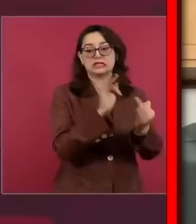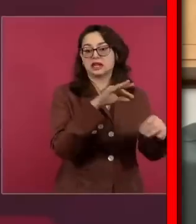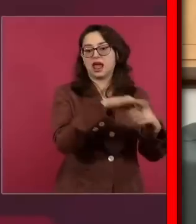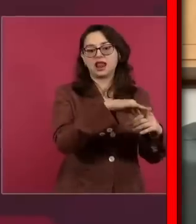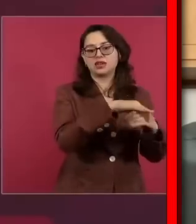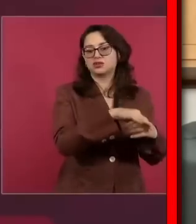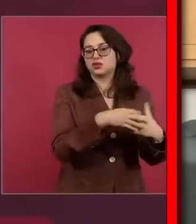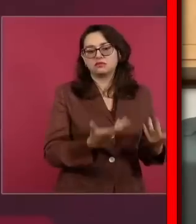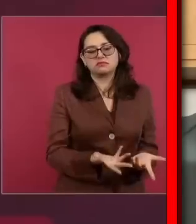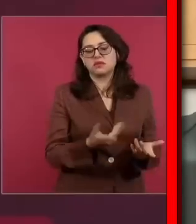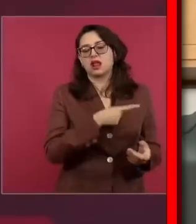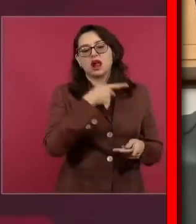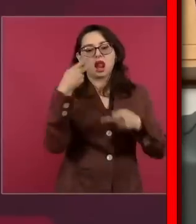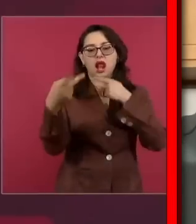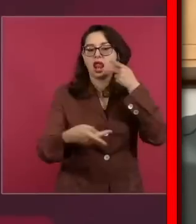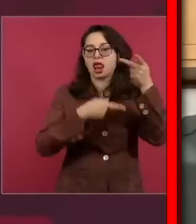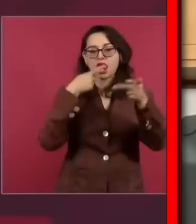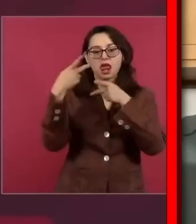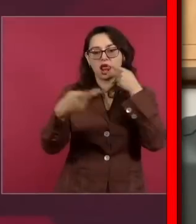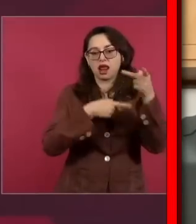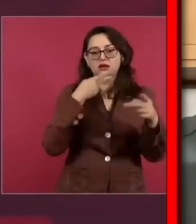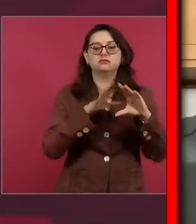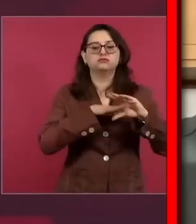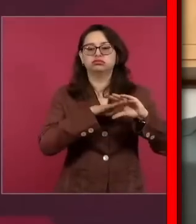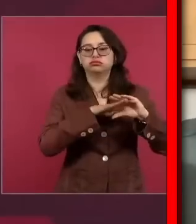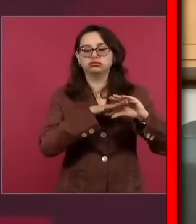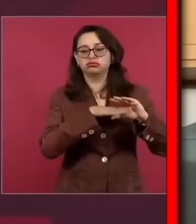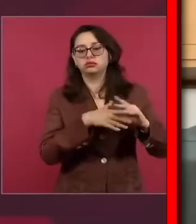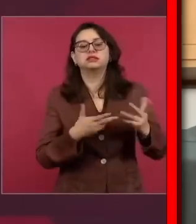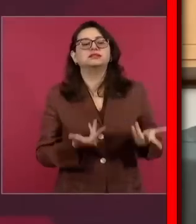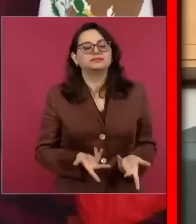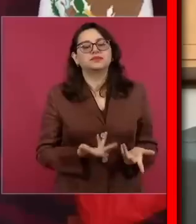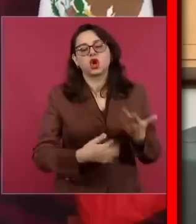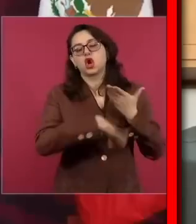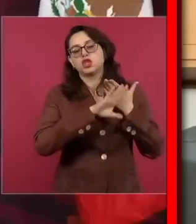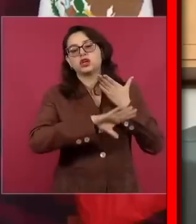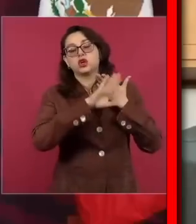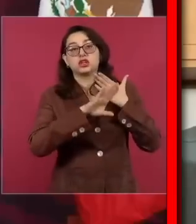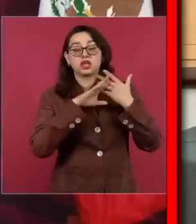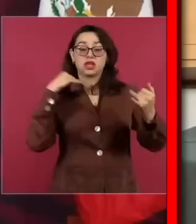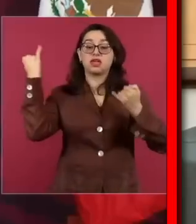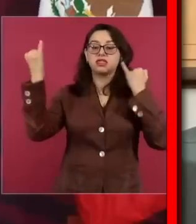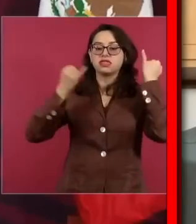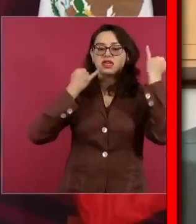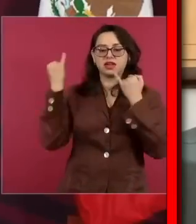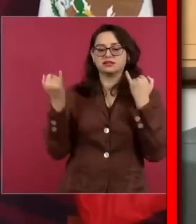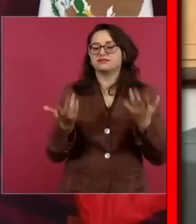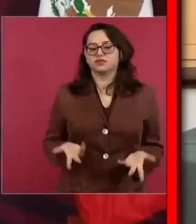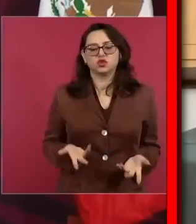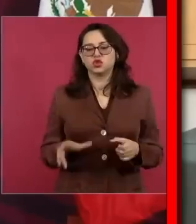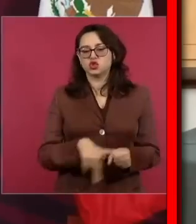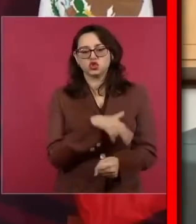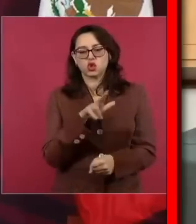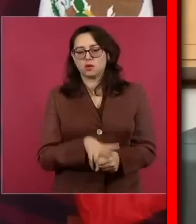Entonces, como vienen las elecciones en Estados Unidos, pues hay como una especie